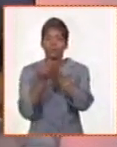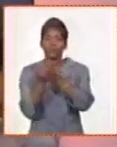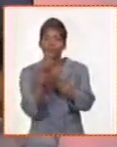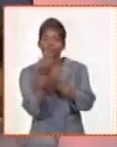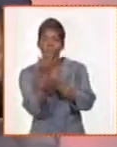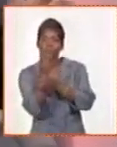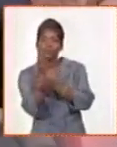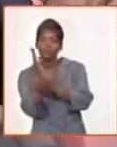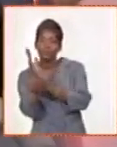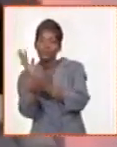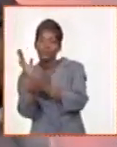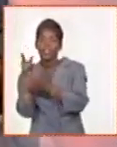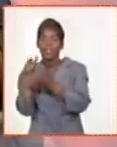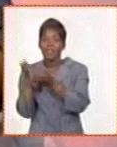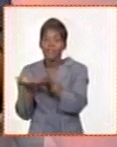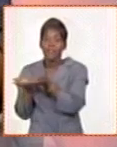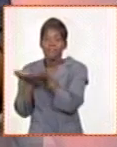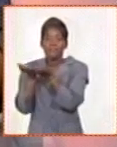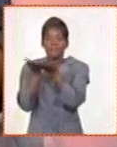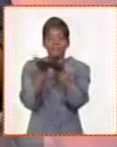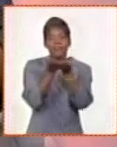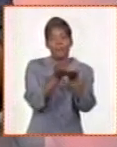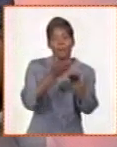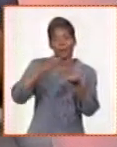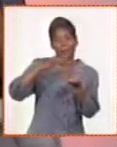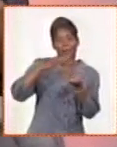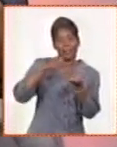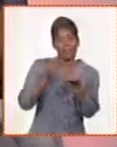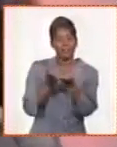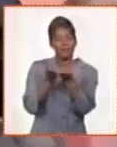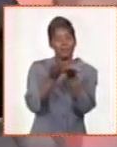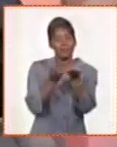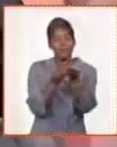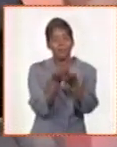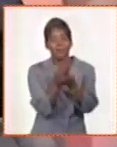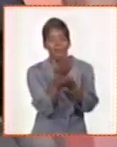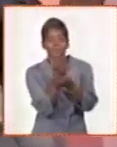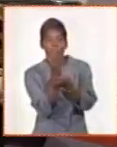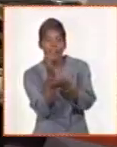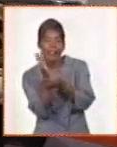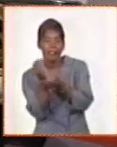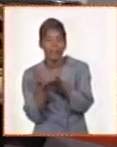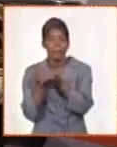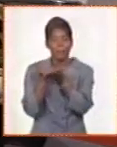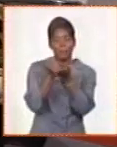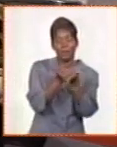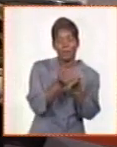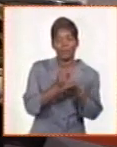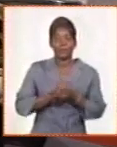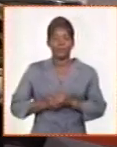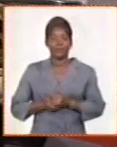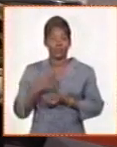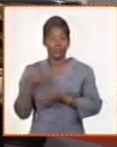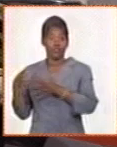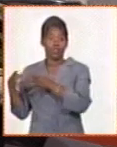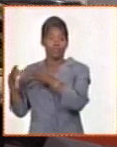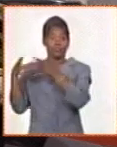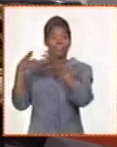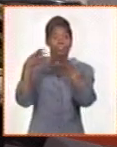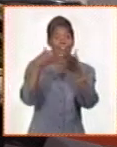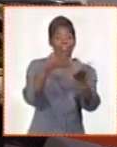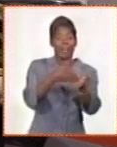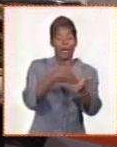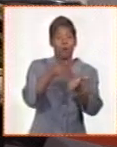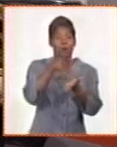Bahía Honda y coincidió la llegada de la colmenita con la llegada de la corriente. Aquello era una felicidad y